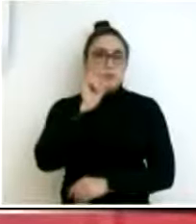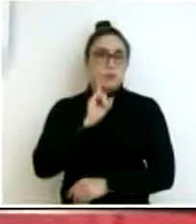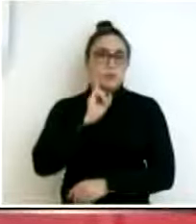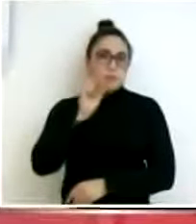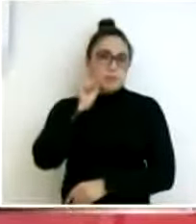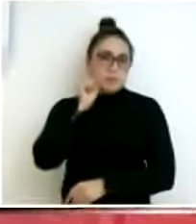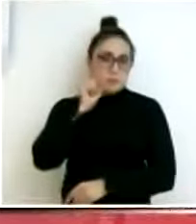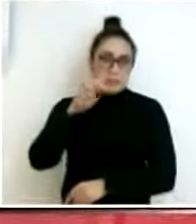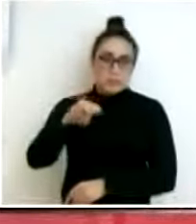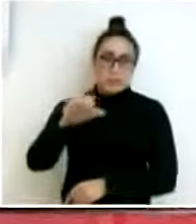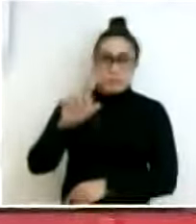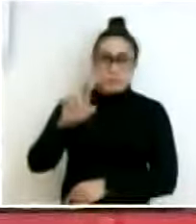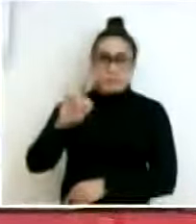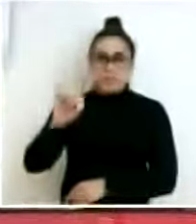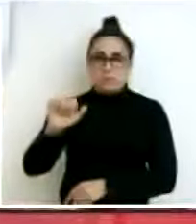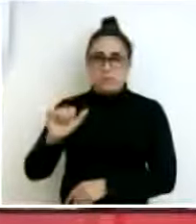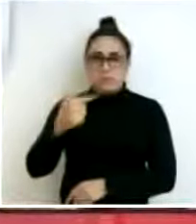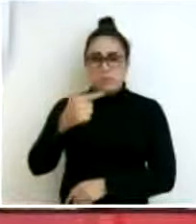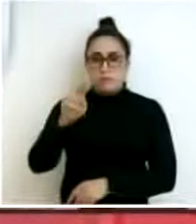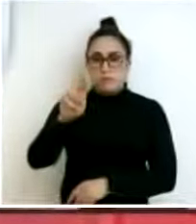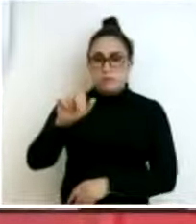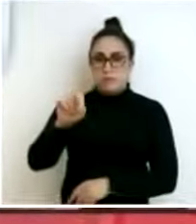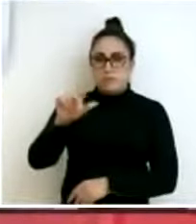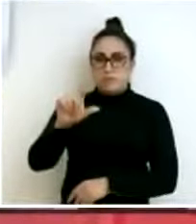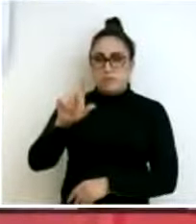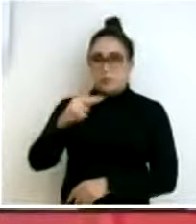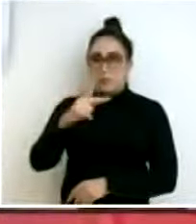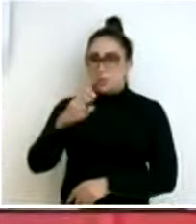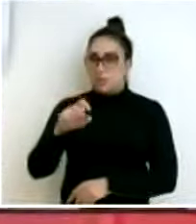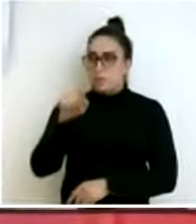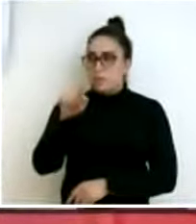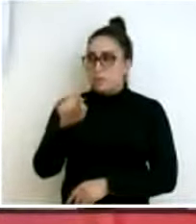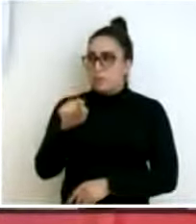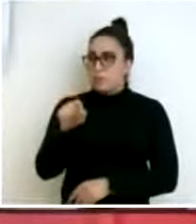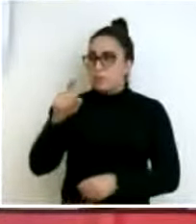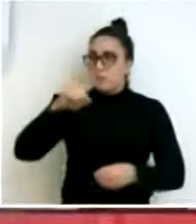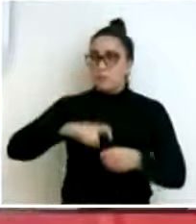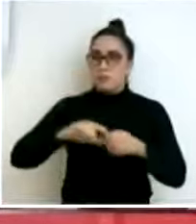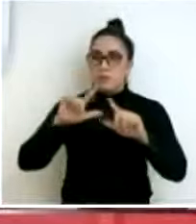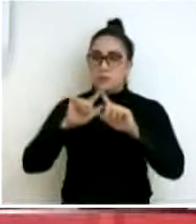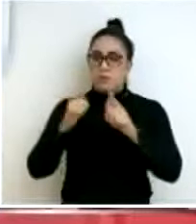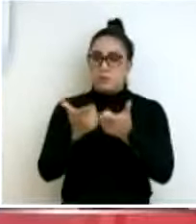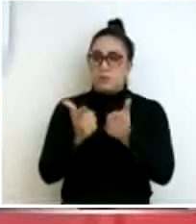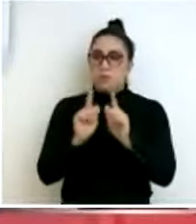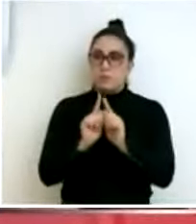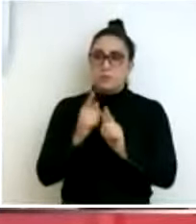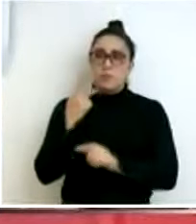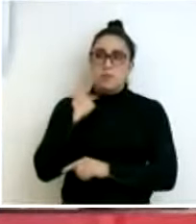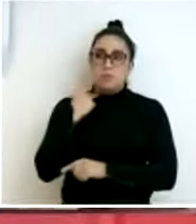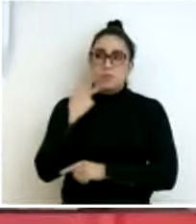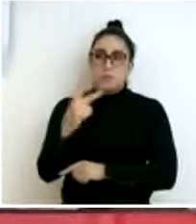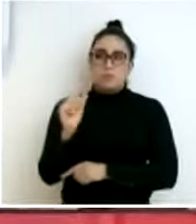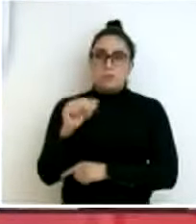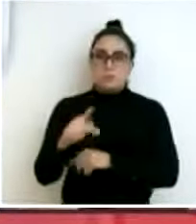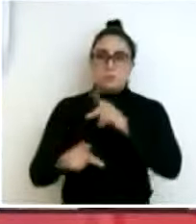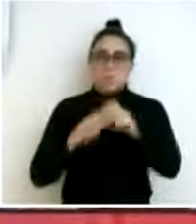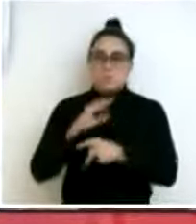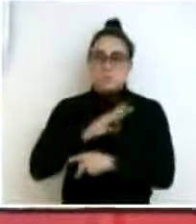Senadora María Guadalupe Murguía Gutiérrez, del Partido Acción Nacional, hasta por 10 minutos.